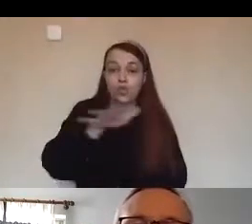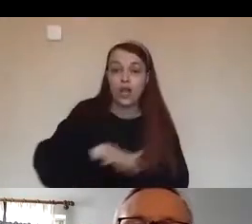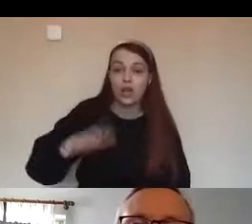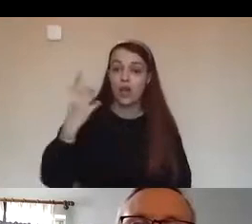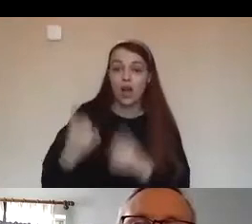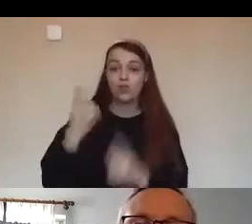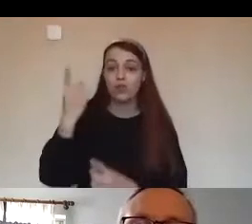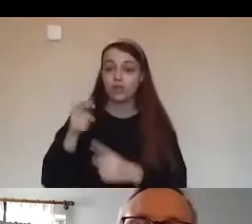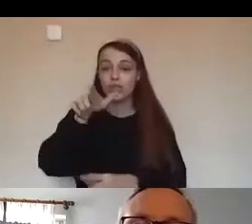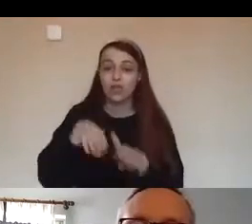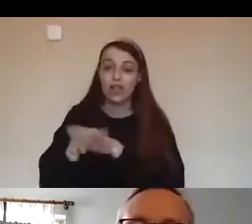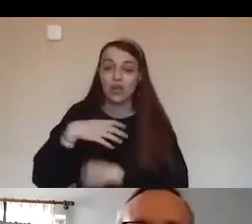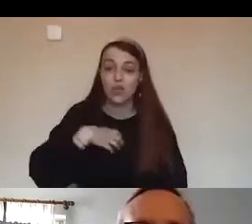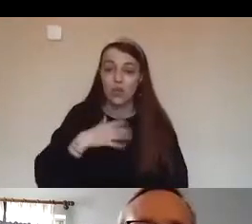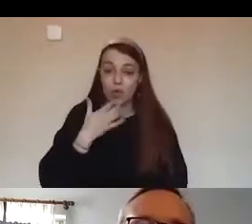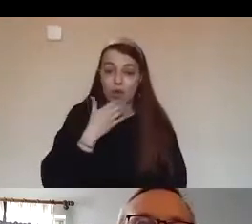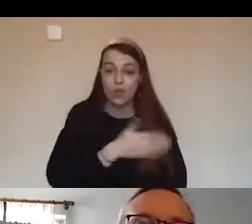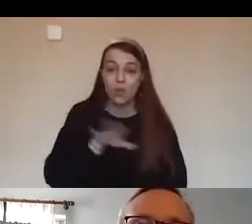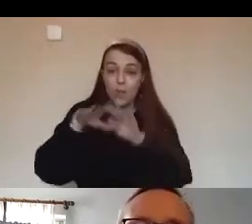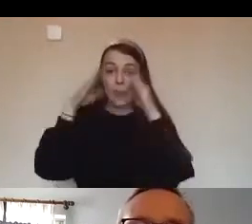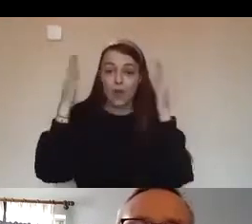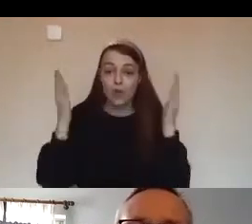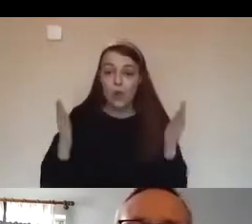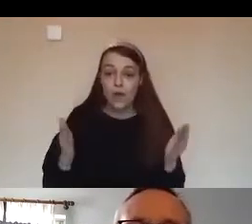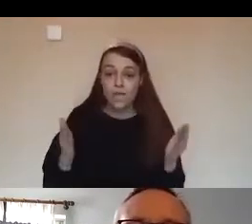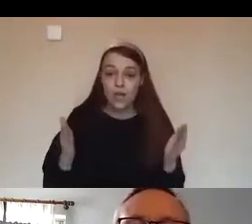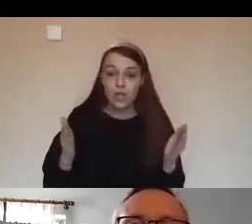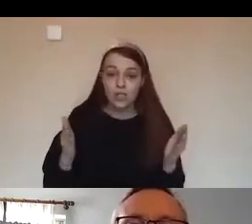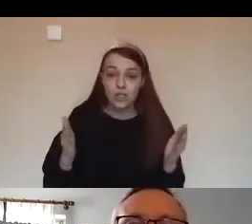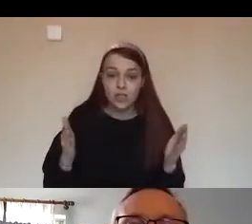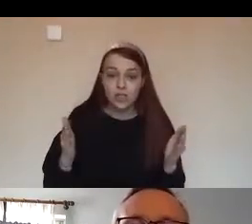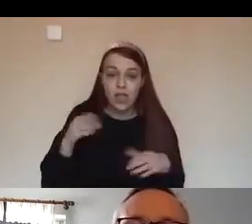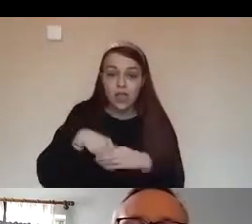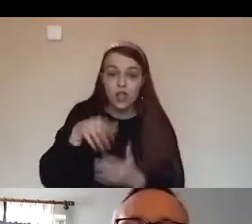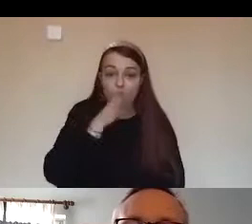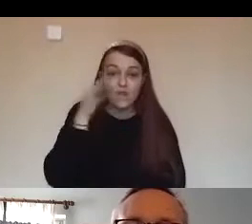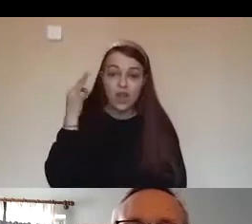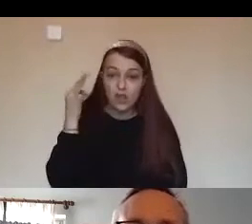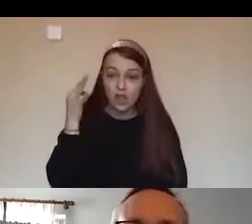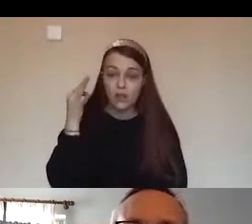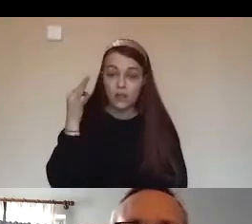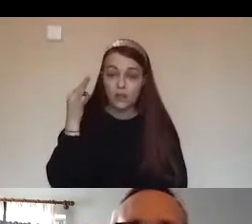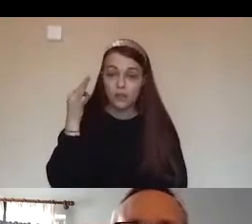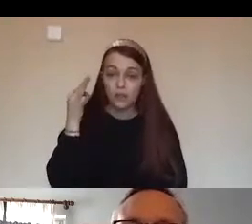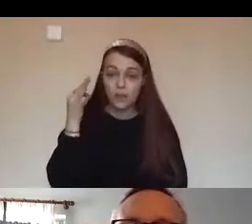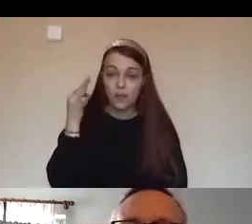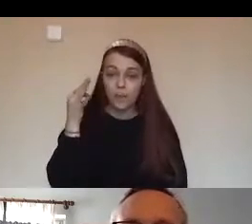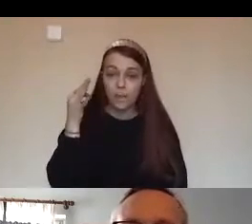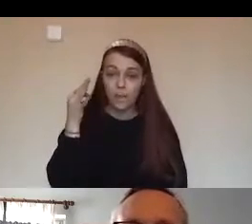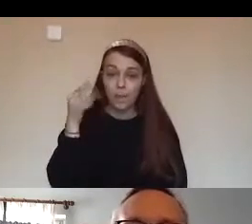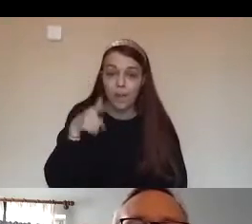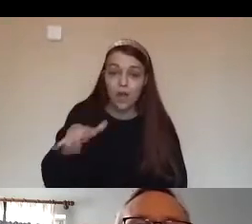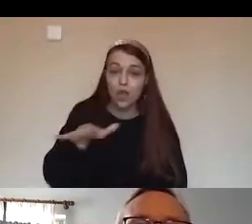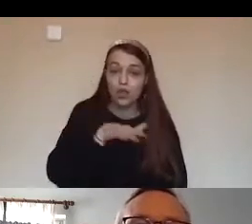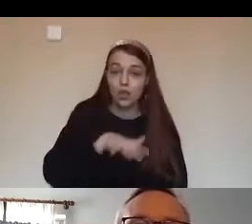ejemplo por ejemplo, son las cuevas de Chauvet en Francia, la zona de Ardèche, que es una